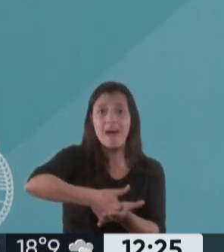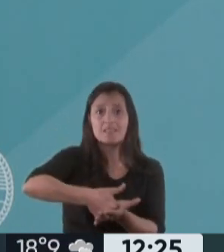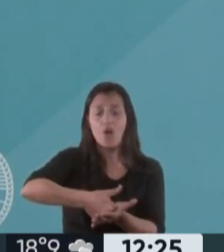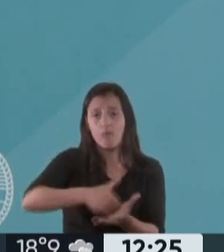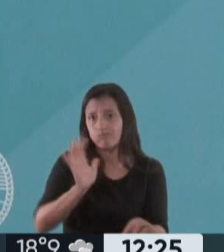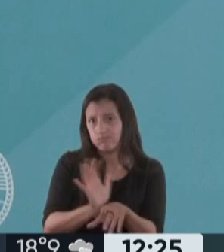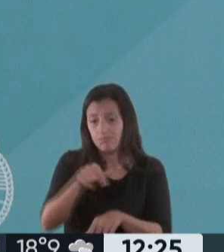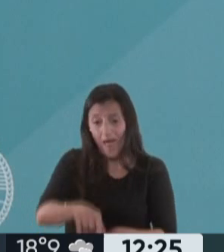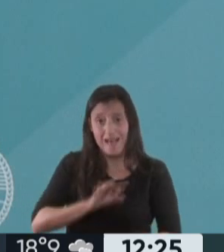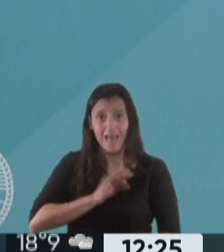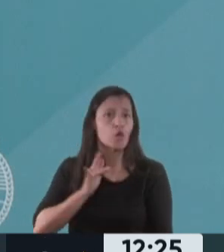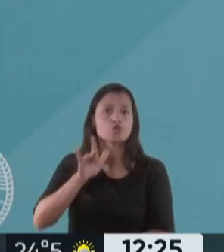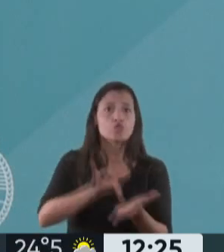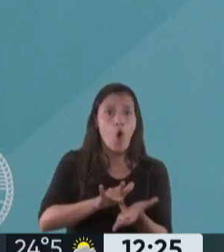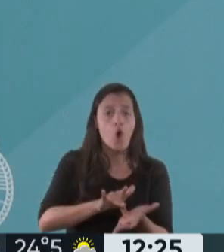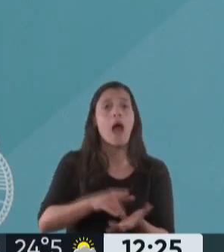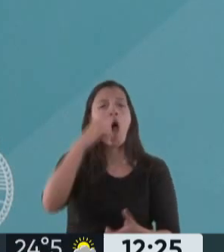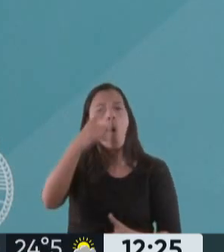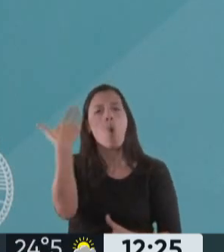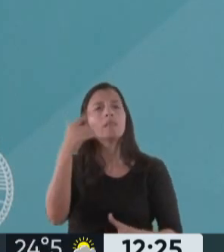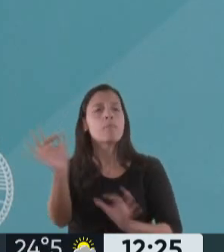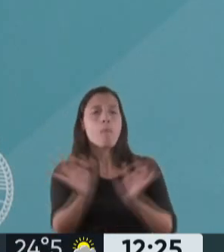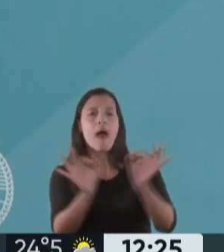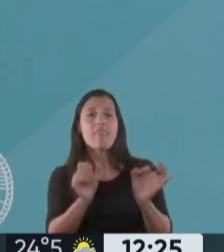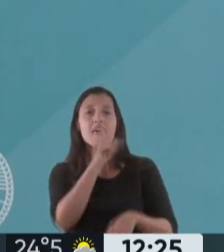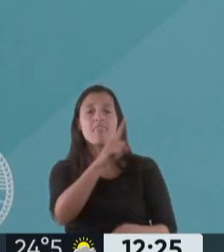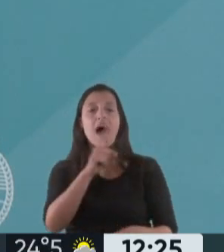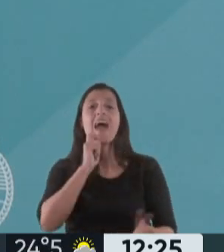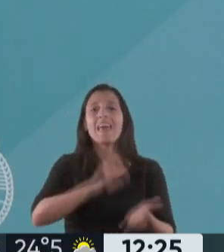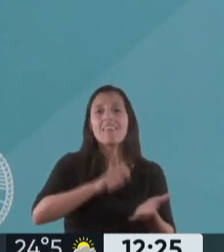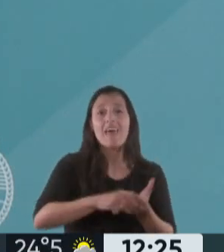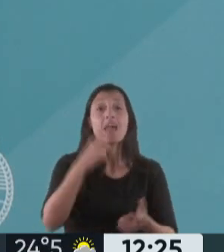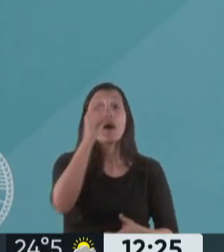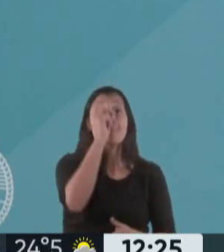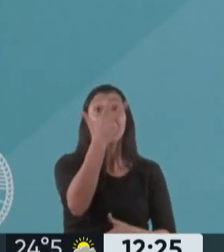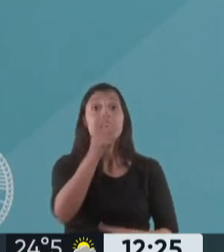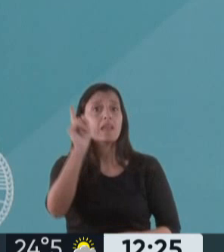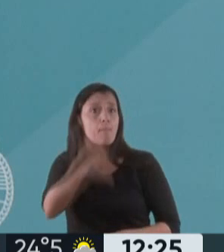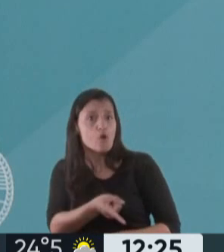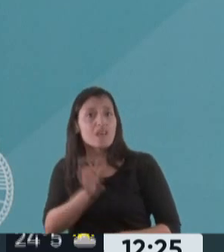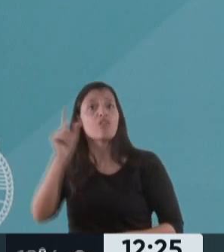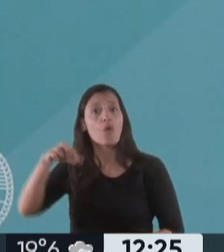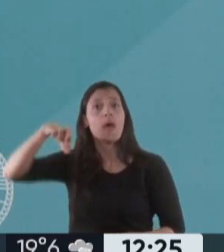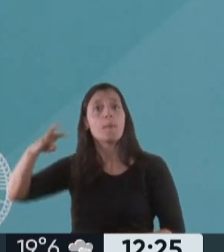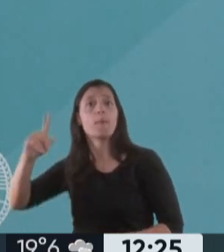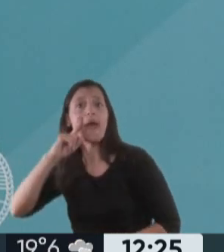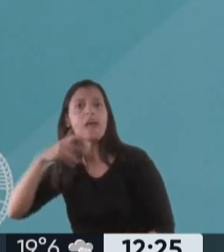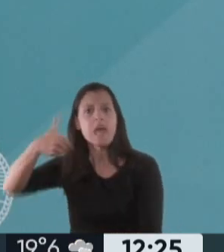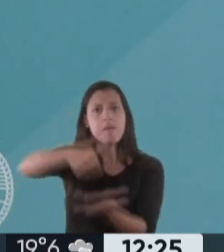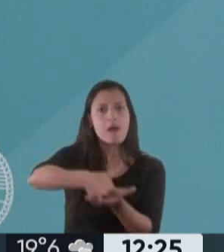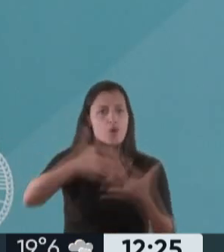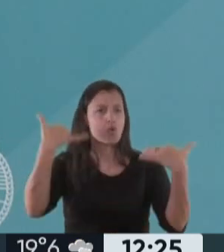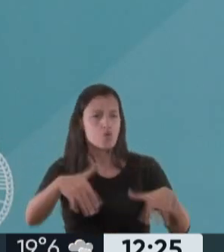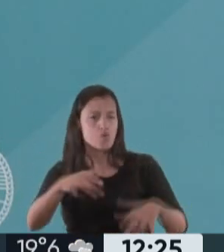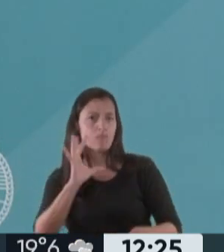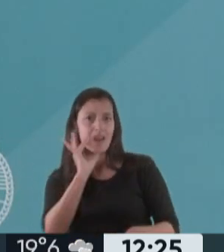Bruto. Este año estamos, la última medición del INDEC, en casi 23 puntos del producto en inversión.